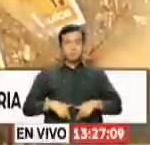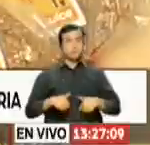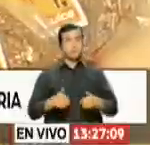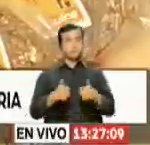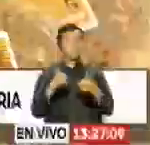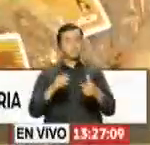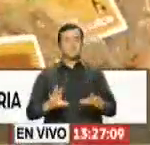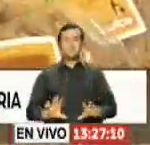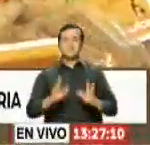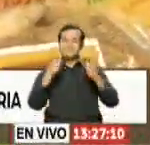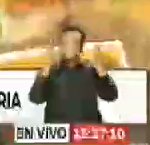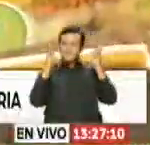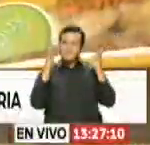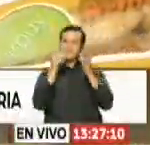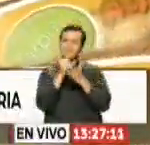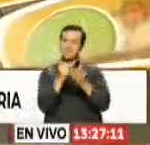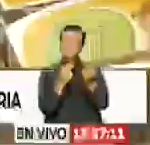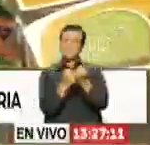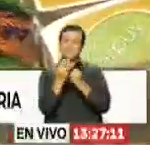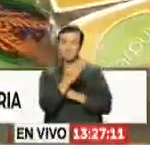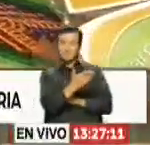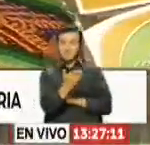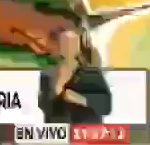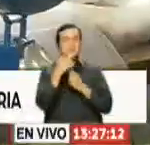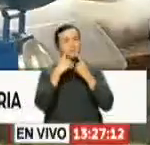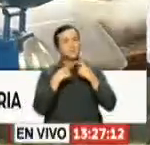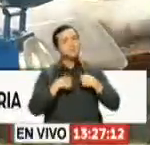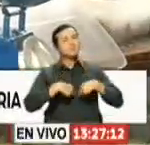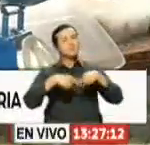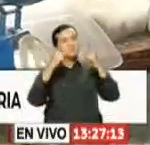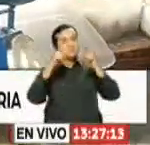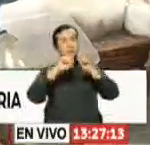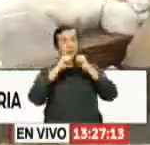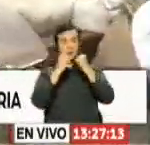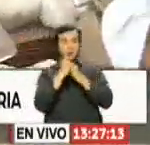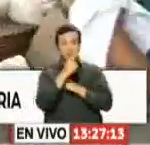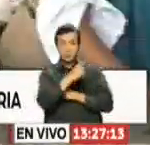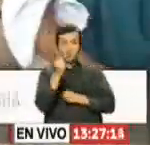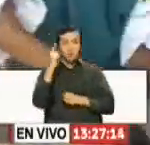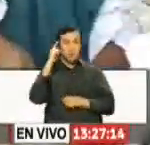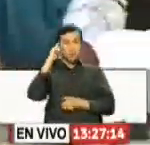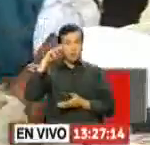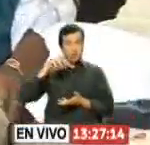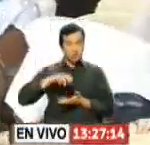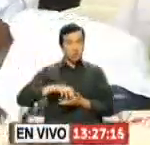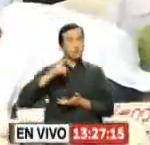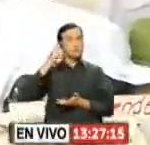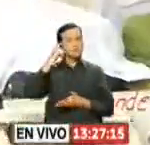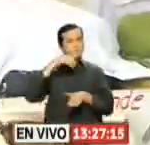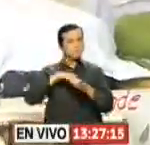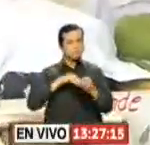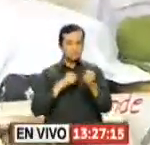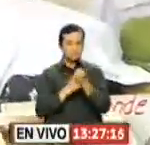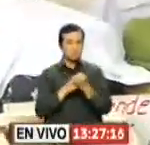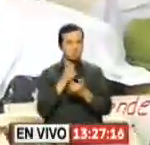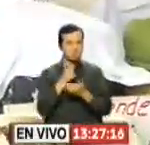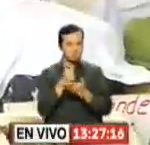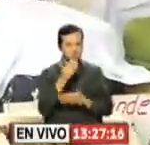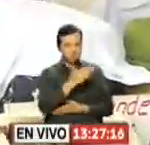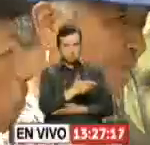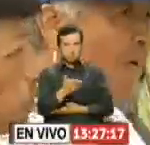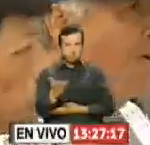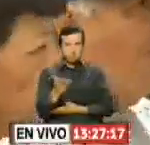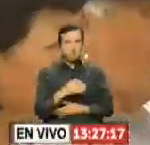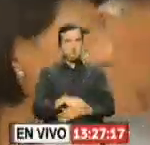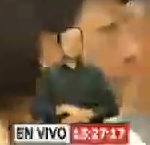Una celebración que sirve para que levanten su voz y la sociedad, el Estado, considere y garantice sus necesidades y